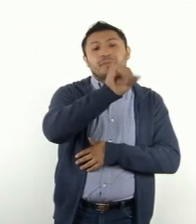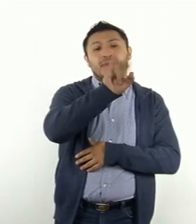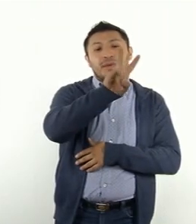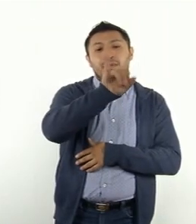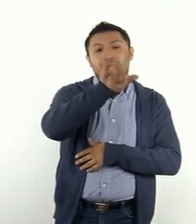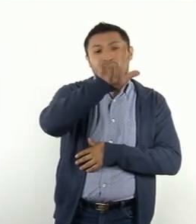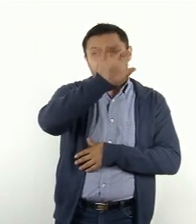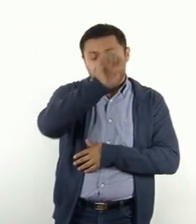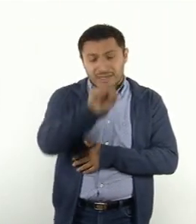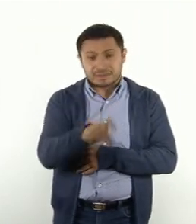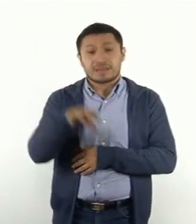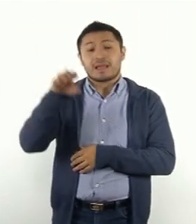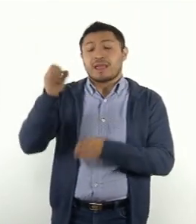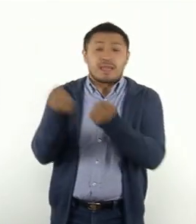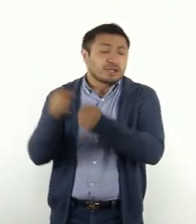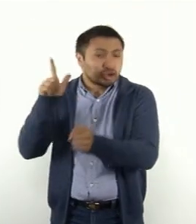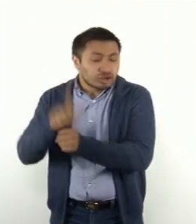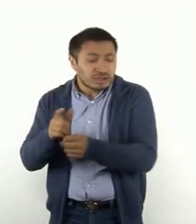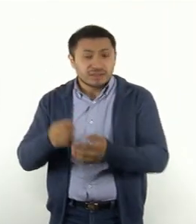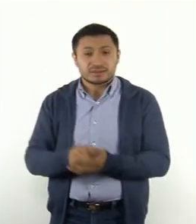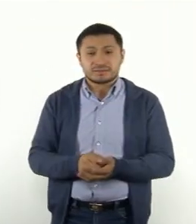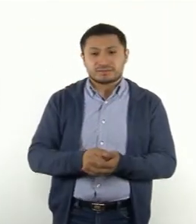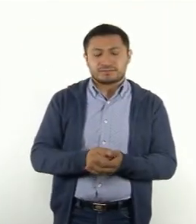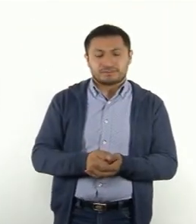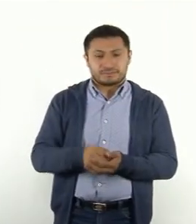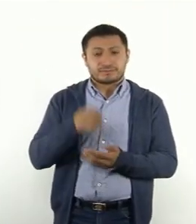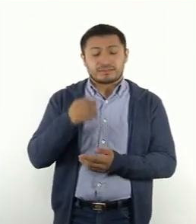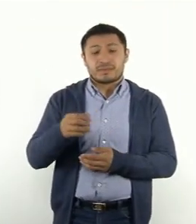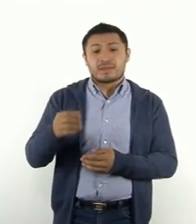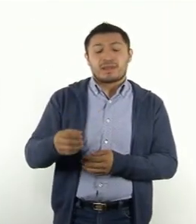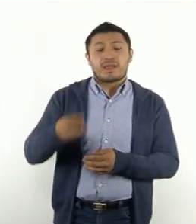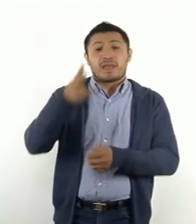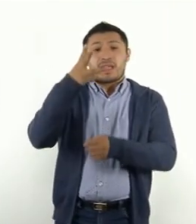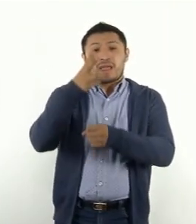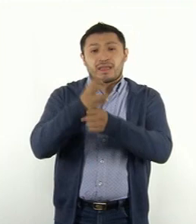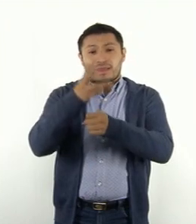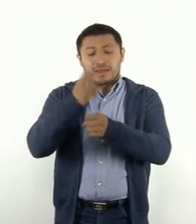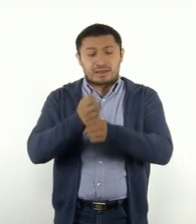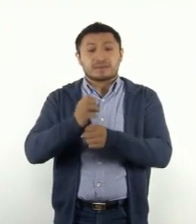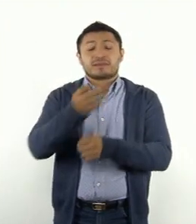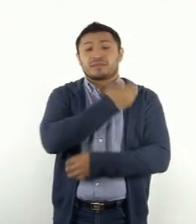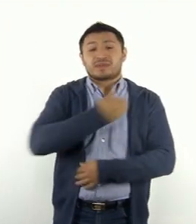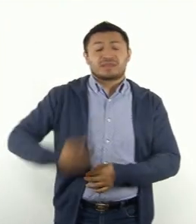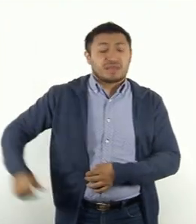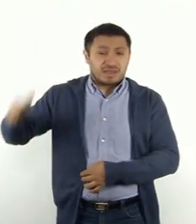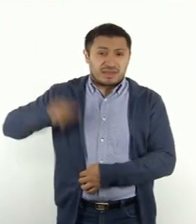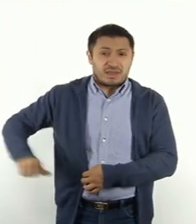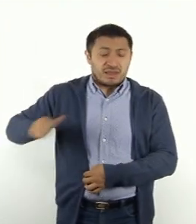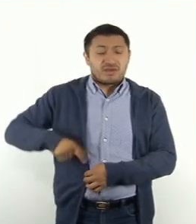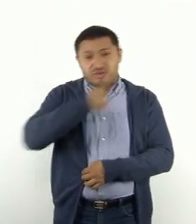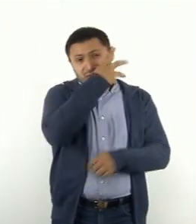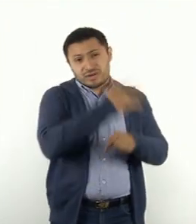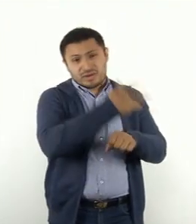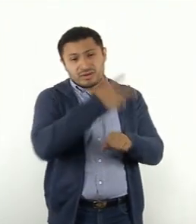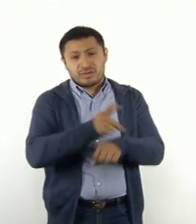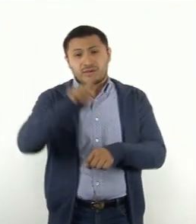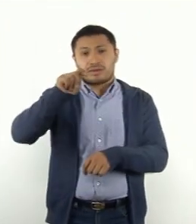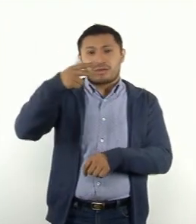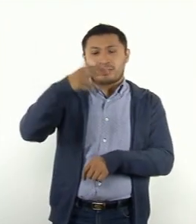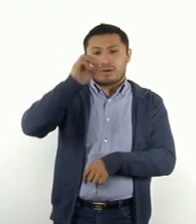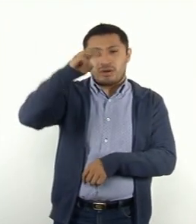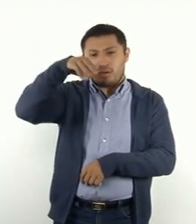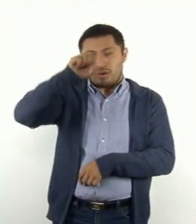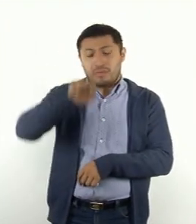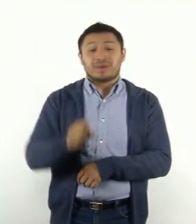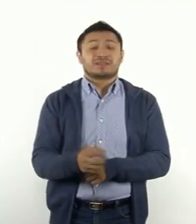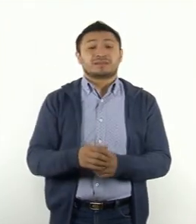Al respecto, Thomas Jefferson, el tercer presidente de Estados Unidos de América y uno de los redactores de la Constitución